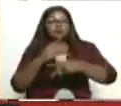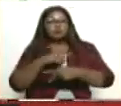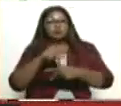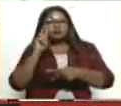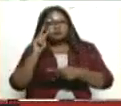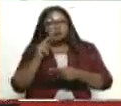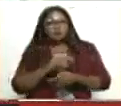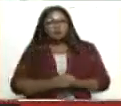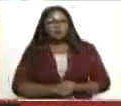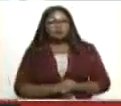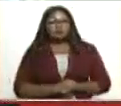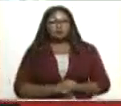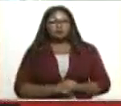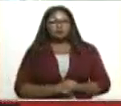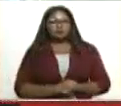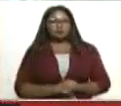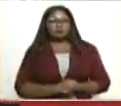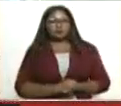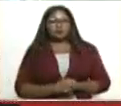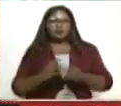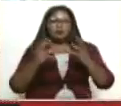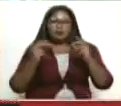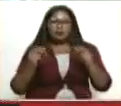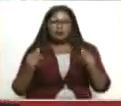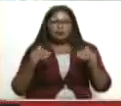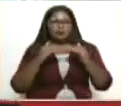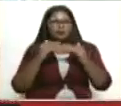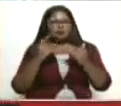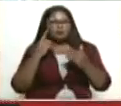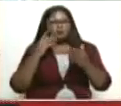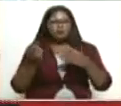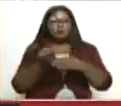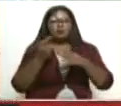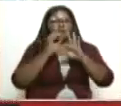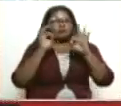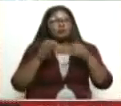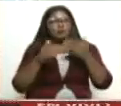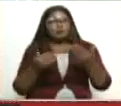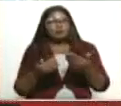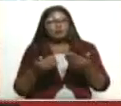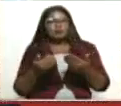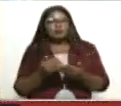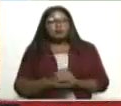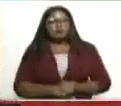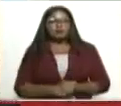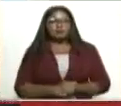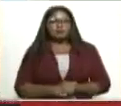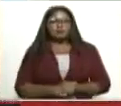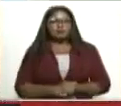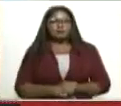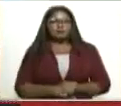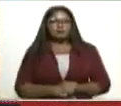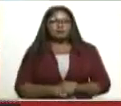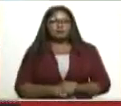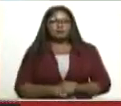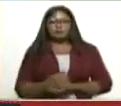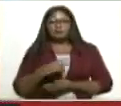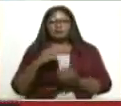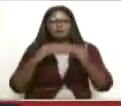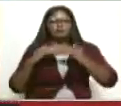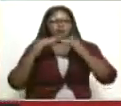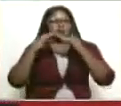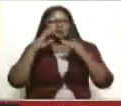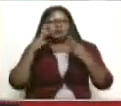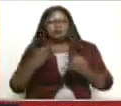llevar alivios momentáneos, busquen la instauración perdurable de derechos y una igualdad real